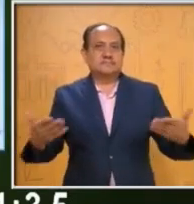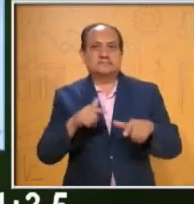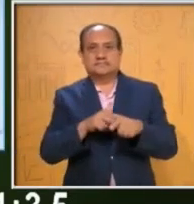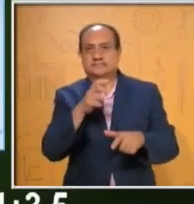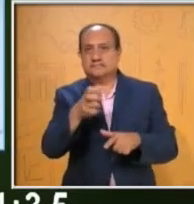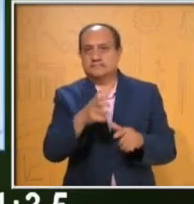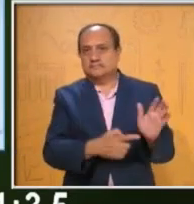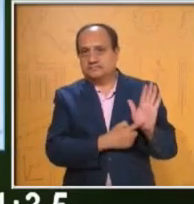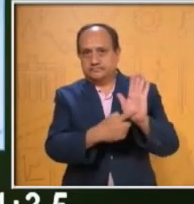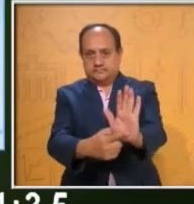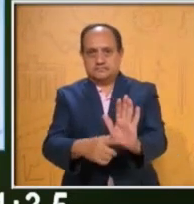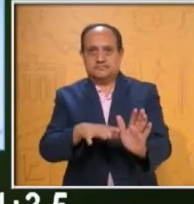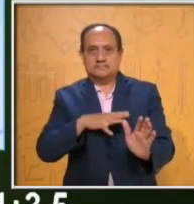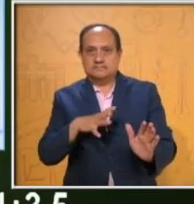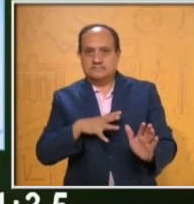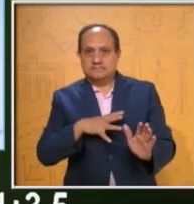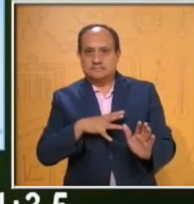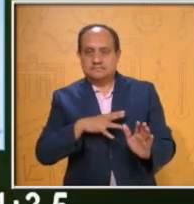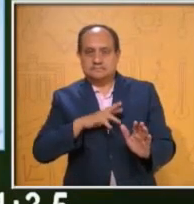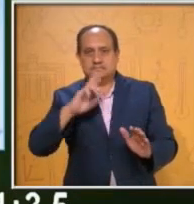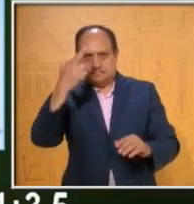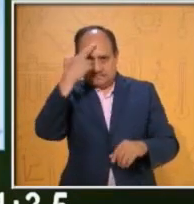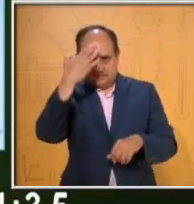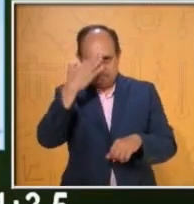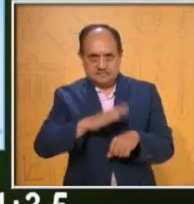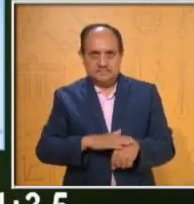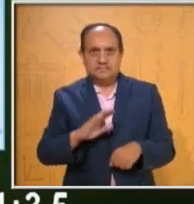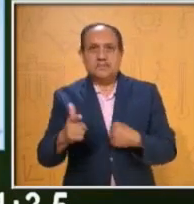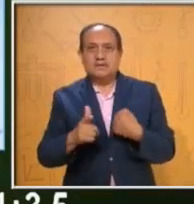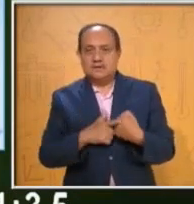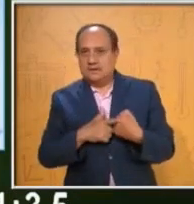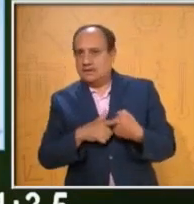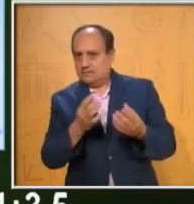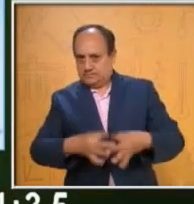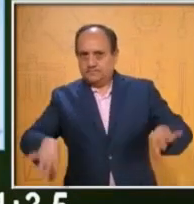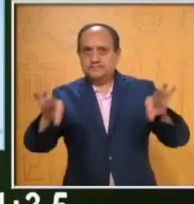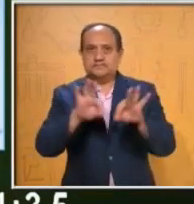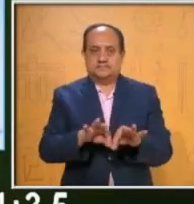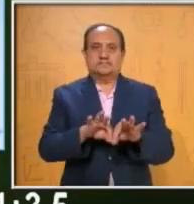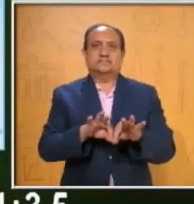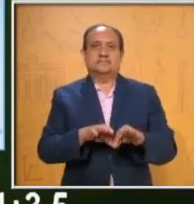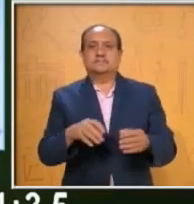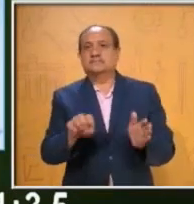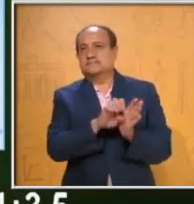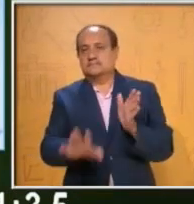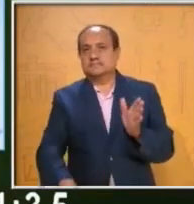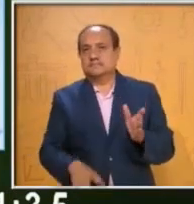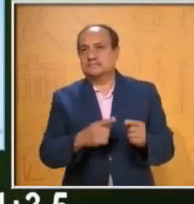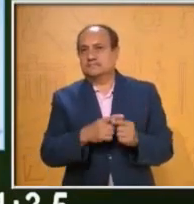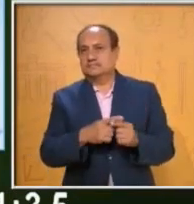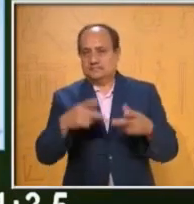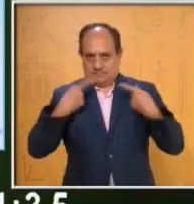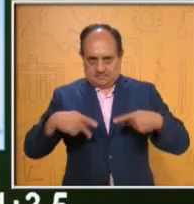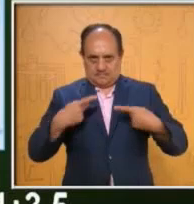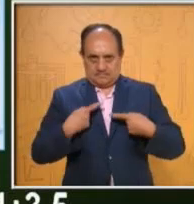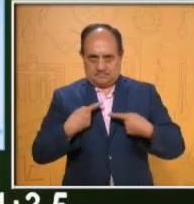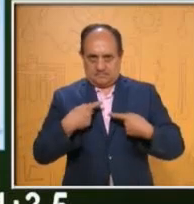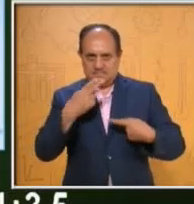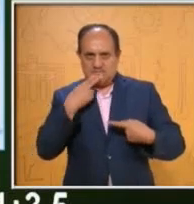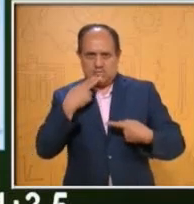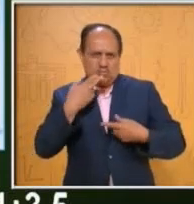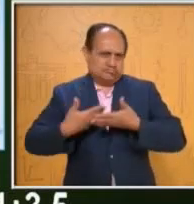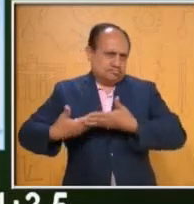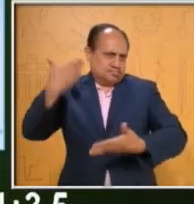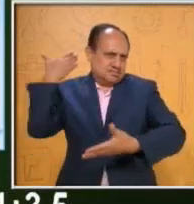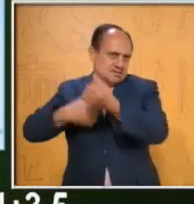esto vamos a recordar algo muy importante. Por ejemplo, el ser humano usó por primera